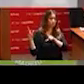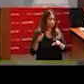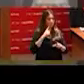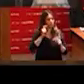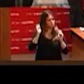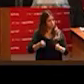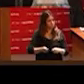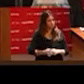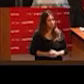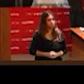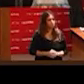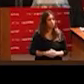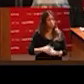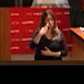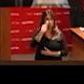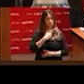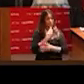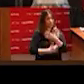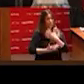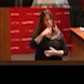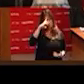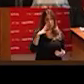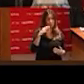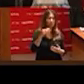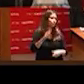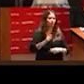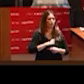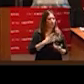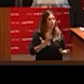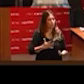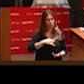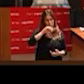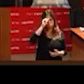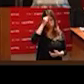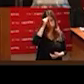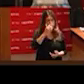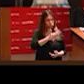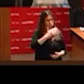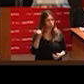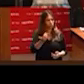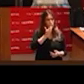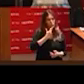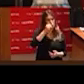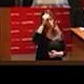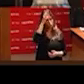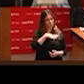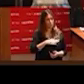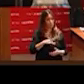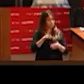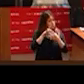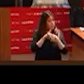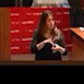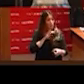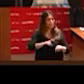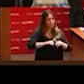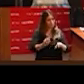HM permite a la persona con discapacidad intelectual adquirir por tanto destrezas habilidades y conocimientos que corresponden